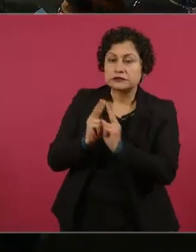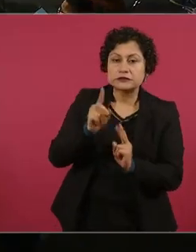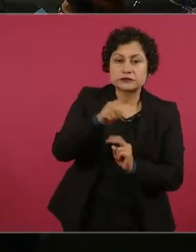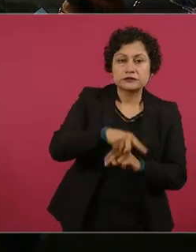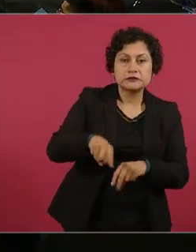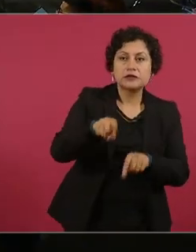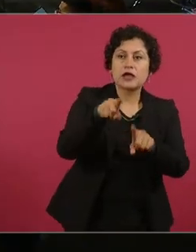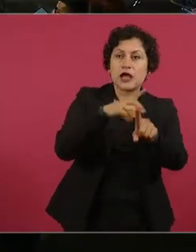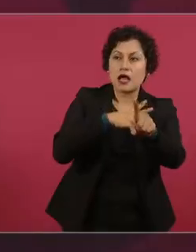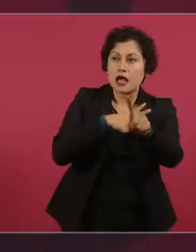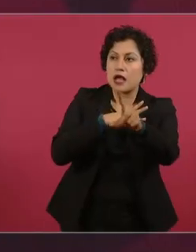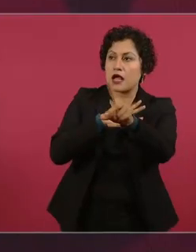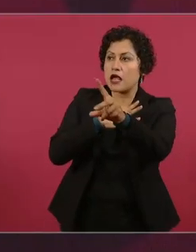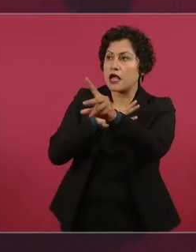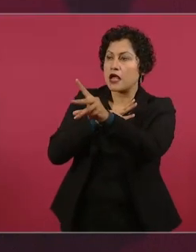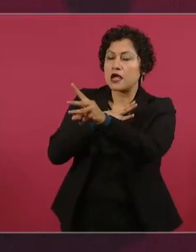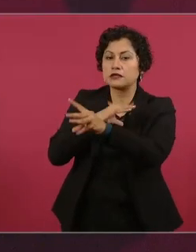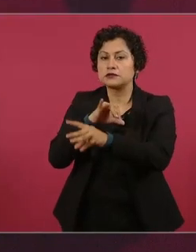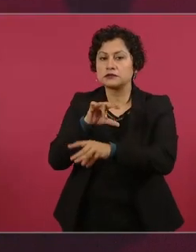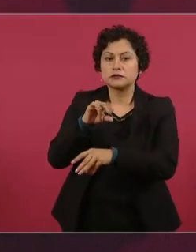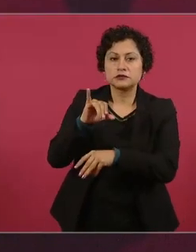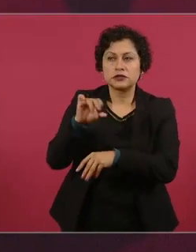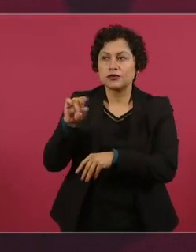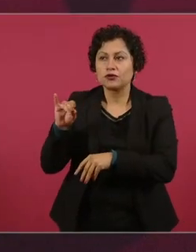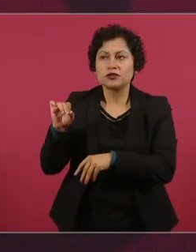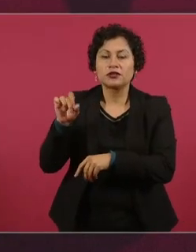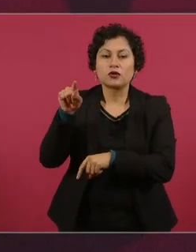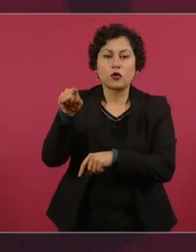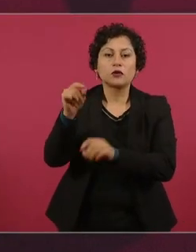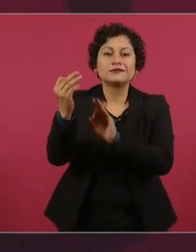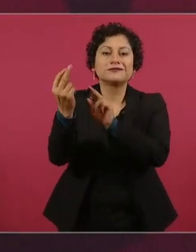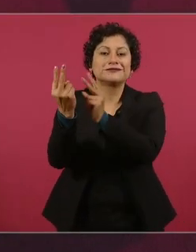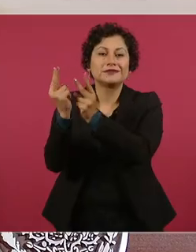en alguna clínica.